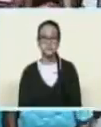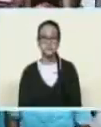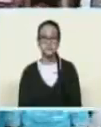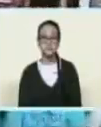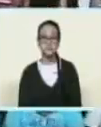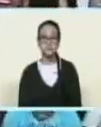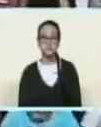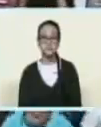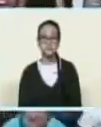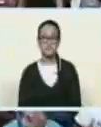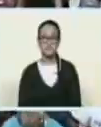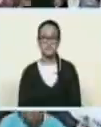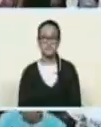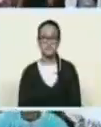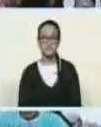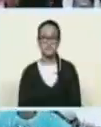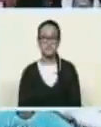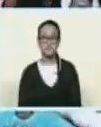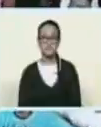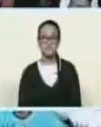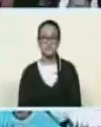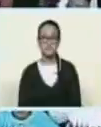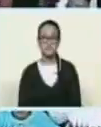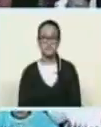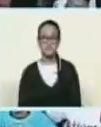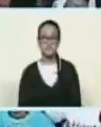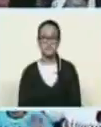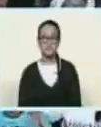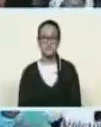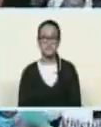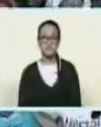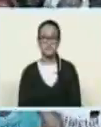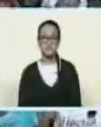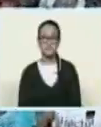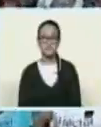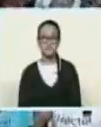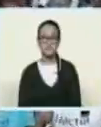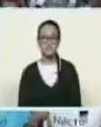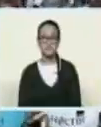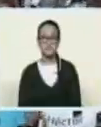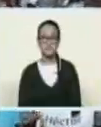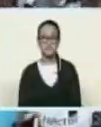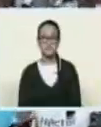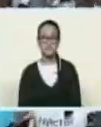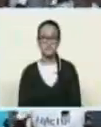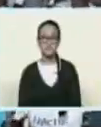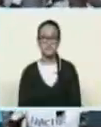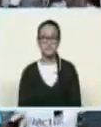Así, así, así, así.